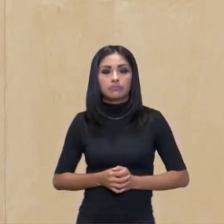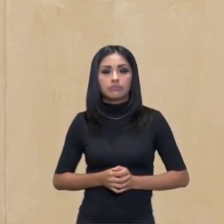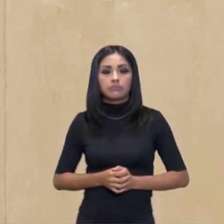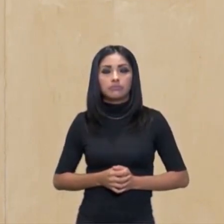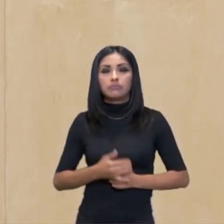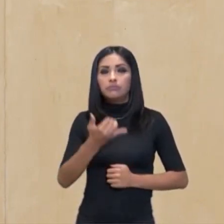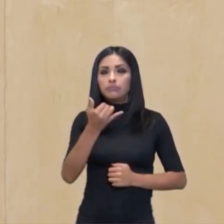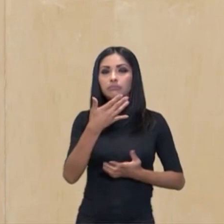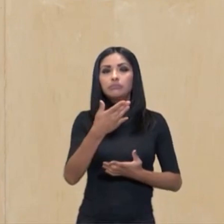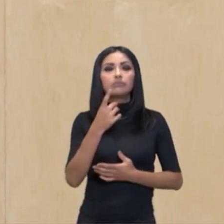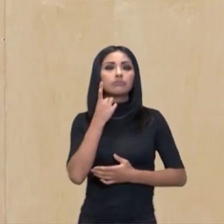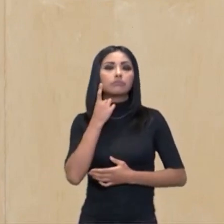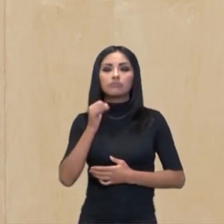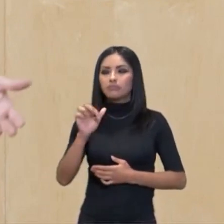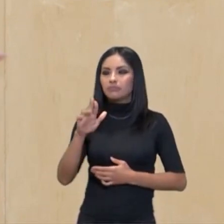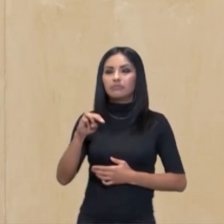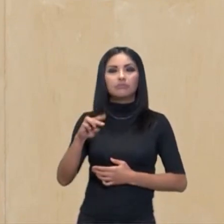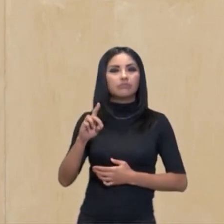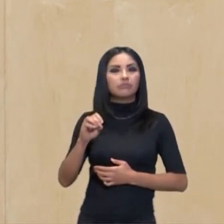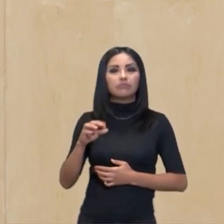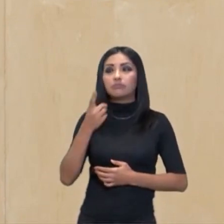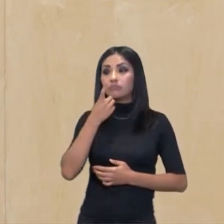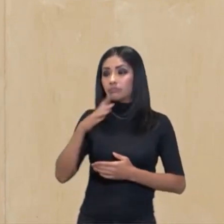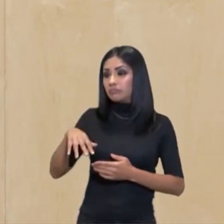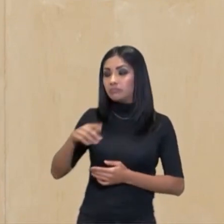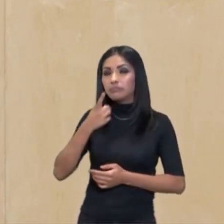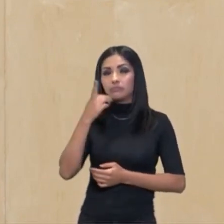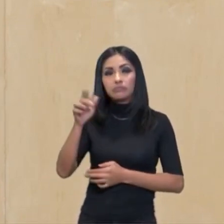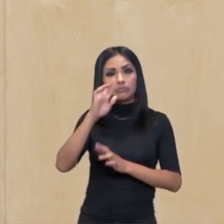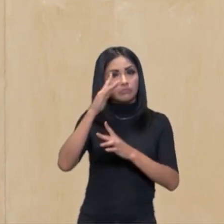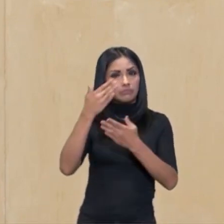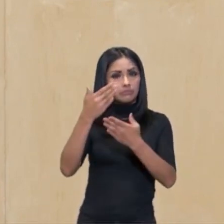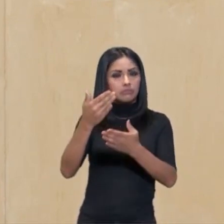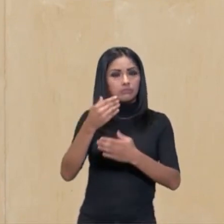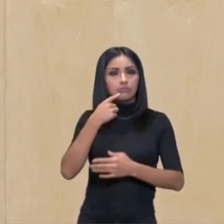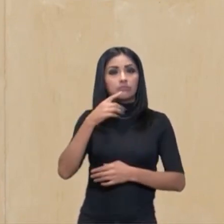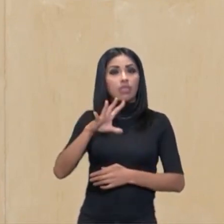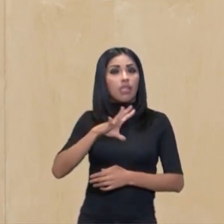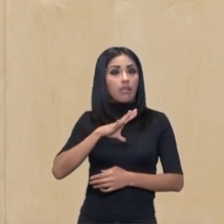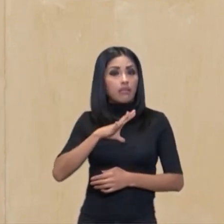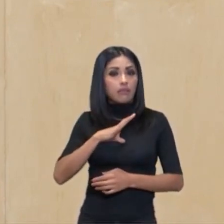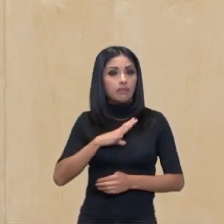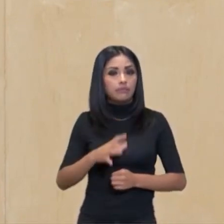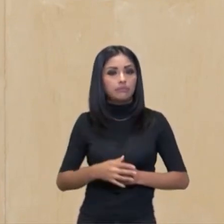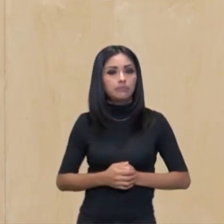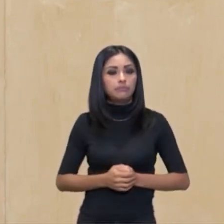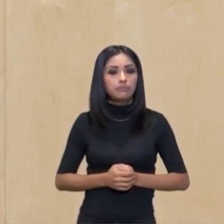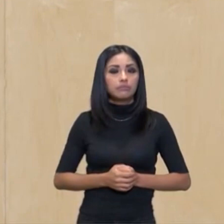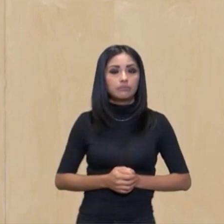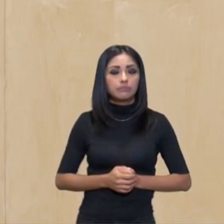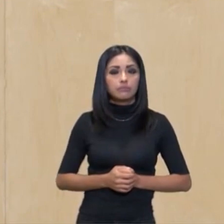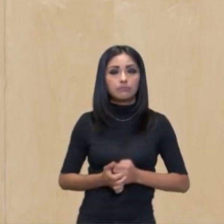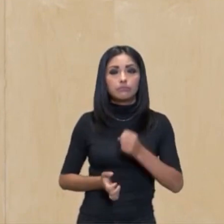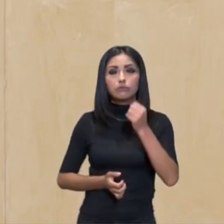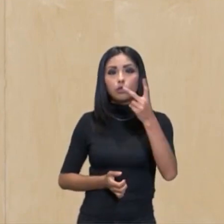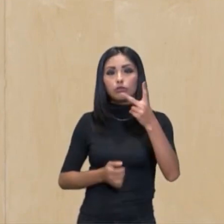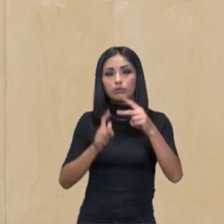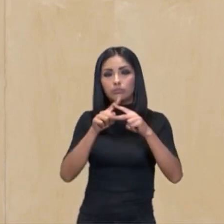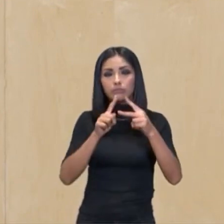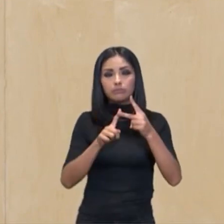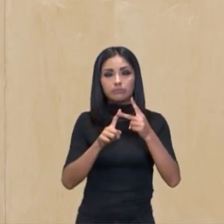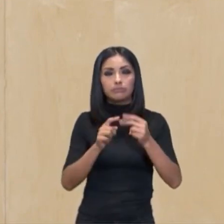el diputado Armando hace rato hace el reconocimiento al menos hay dice dos omisiones